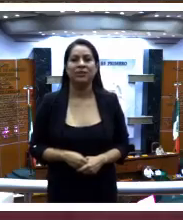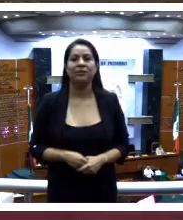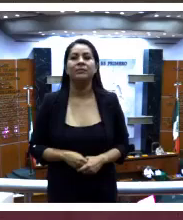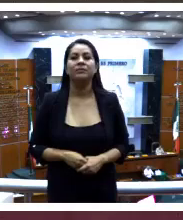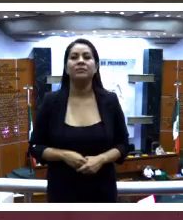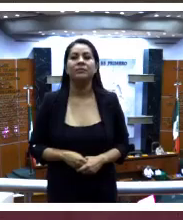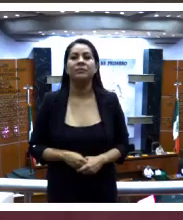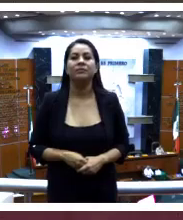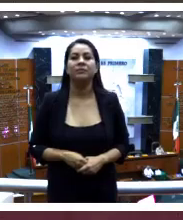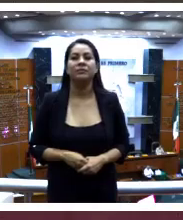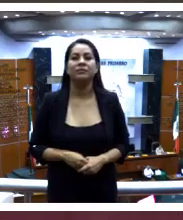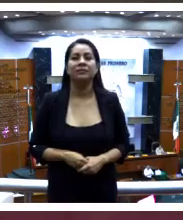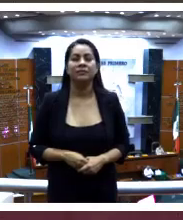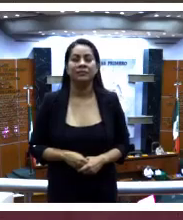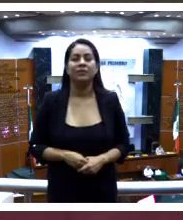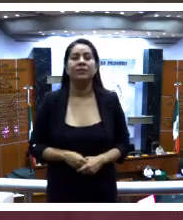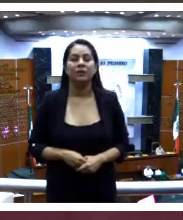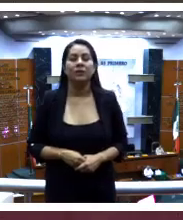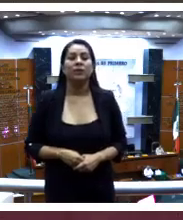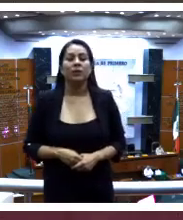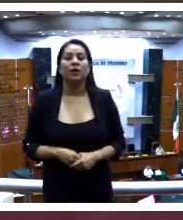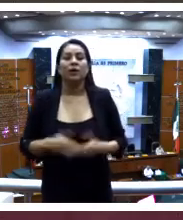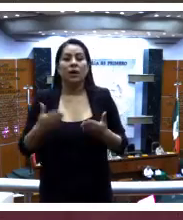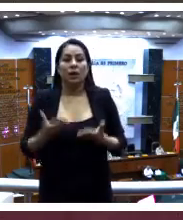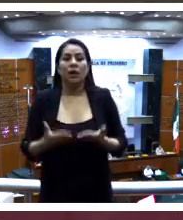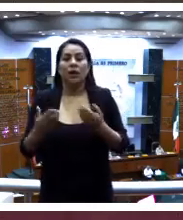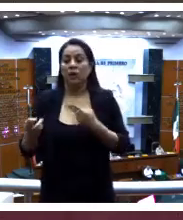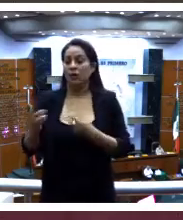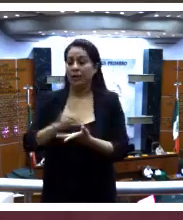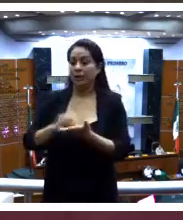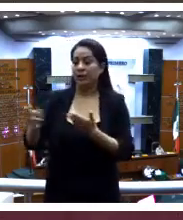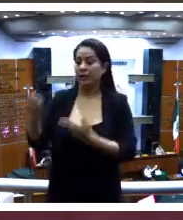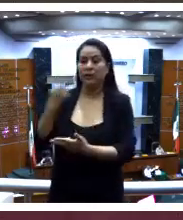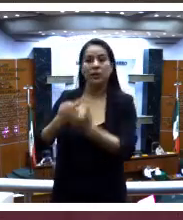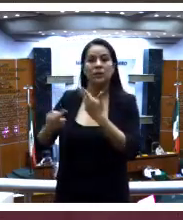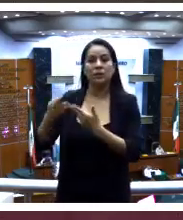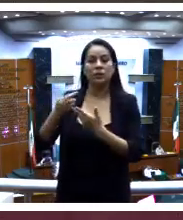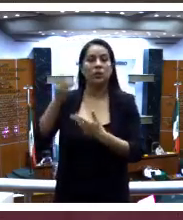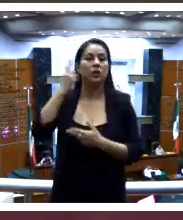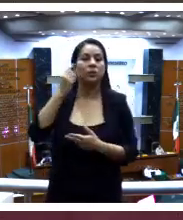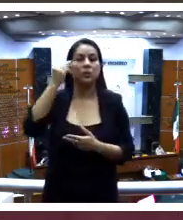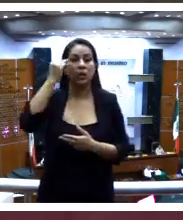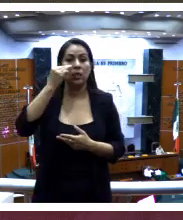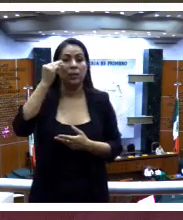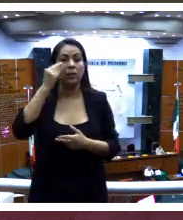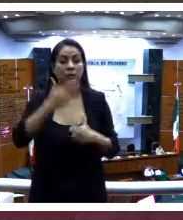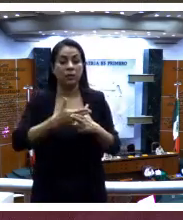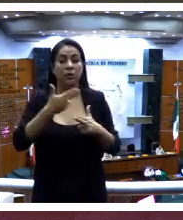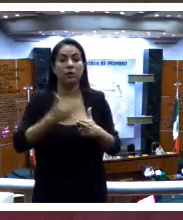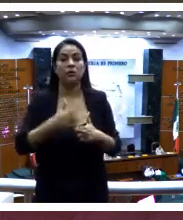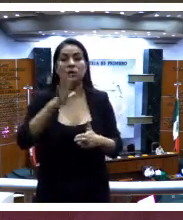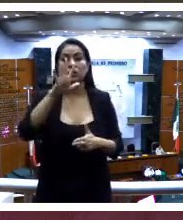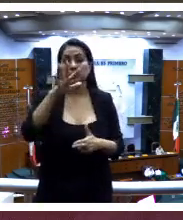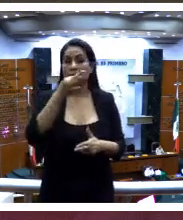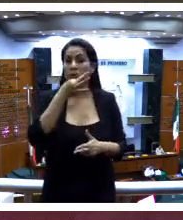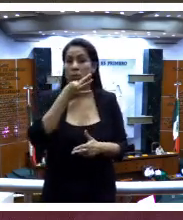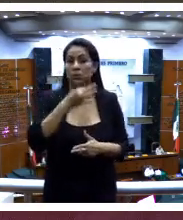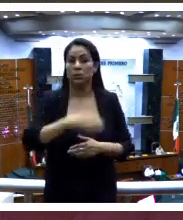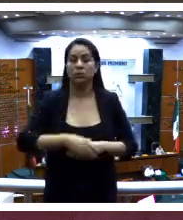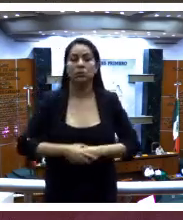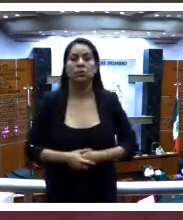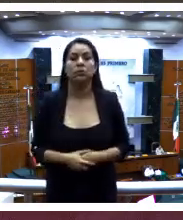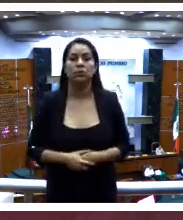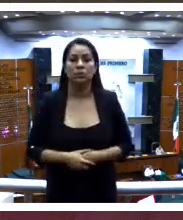Se concede el uso del derecho de réplica al diputado Macedonio Mendoza Basurto hasta por un tiempo de 5